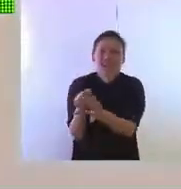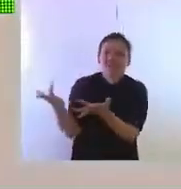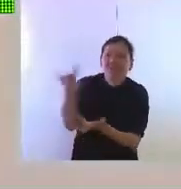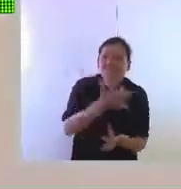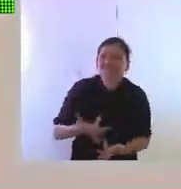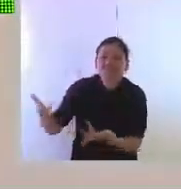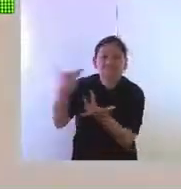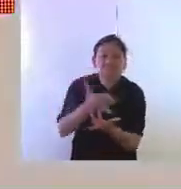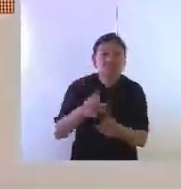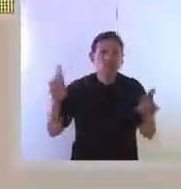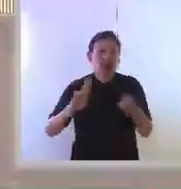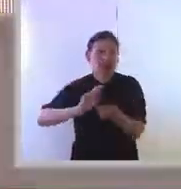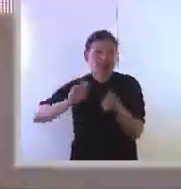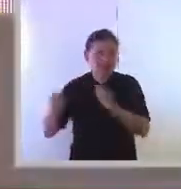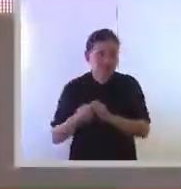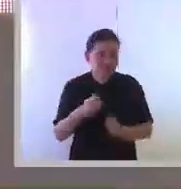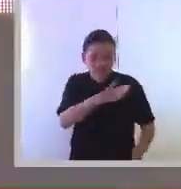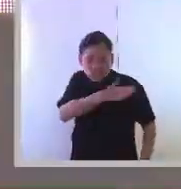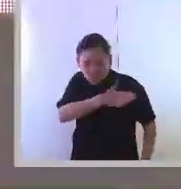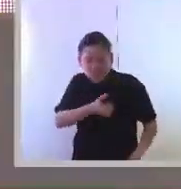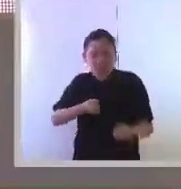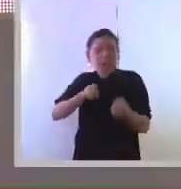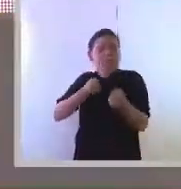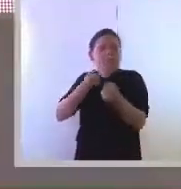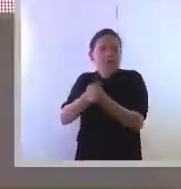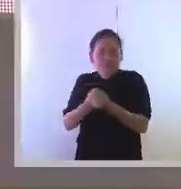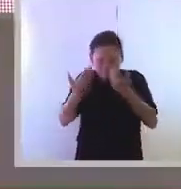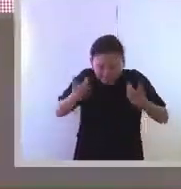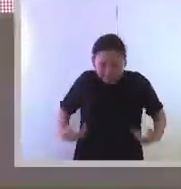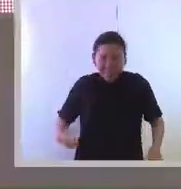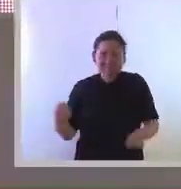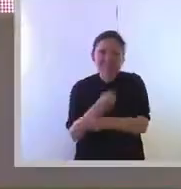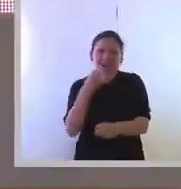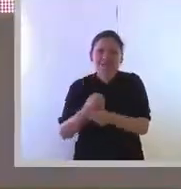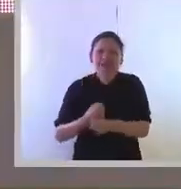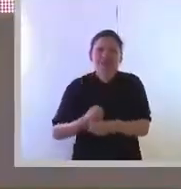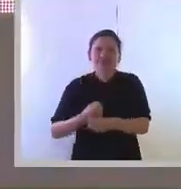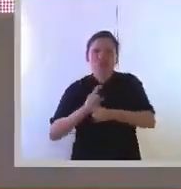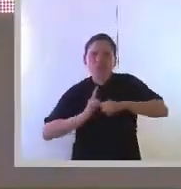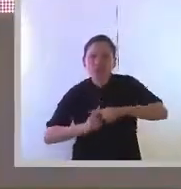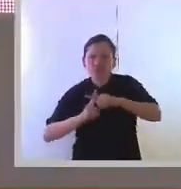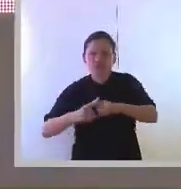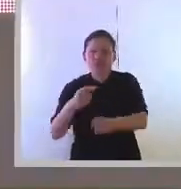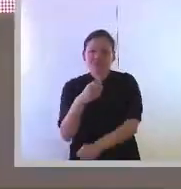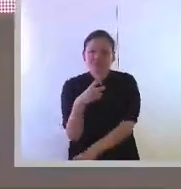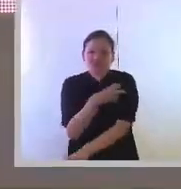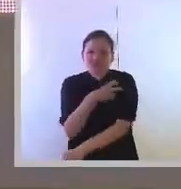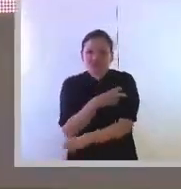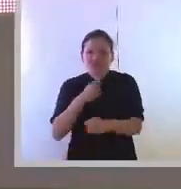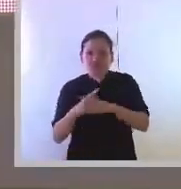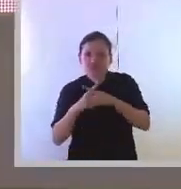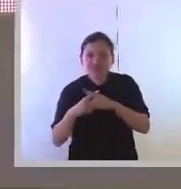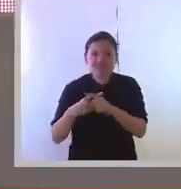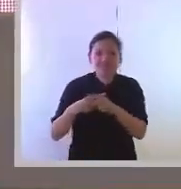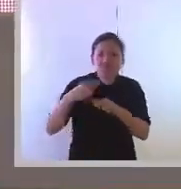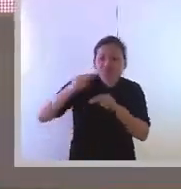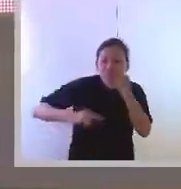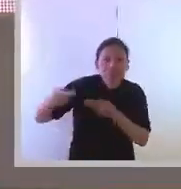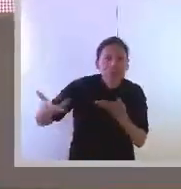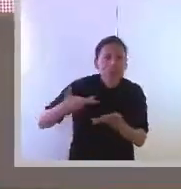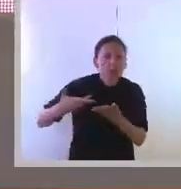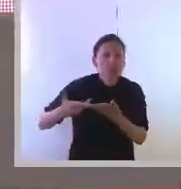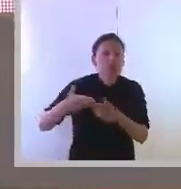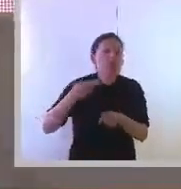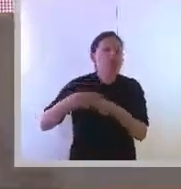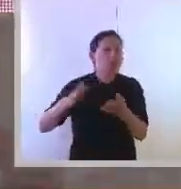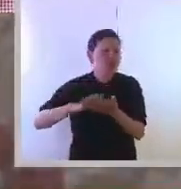podemos hacerlo. Así que cuenten con esta servidora con toda la energía y fuerza positiva y espero construir y que me ayuden a construir soluciones.